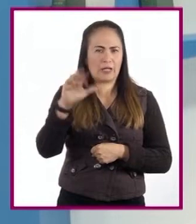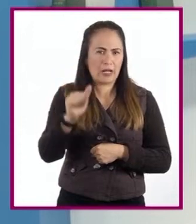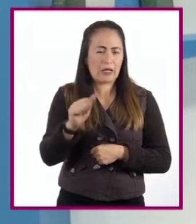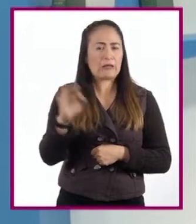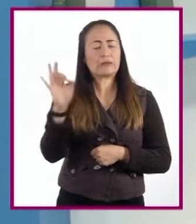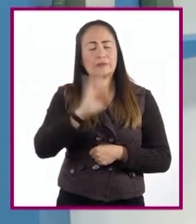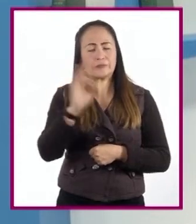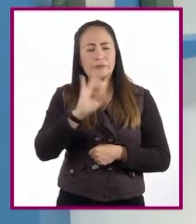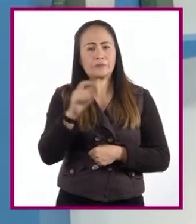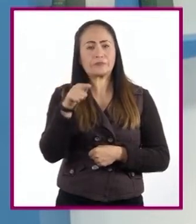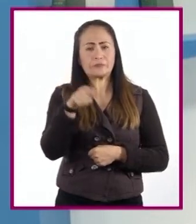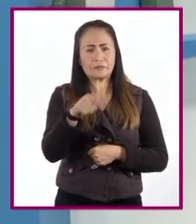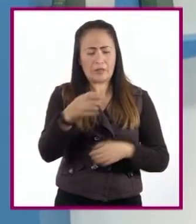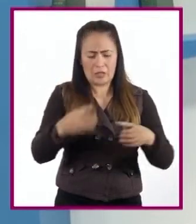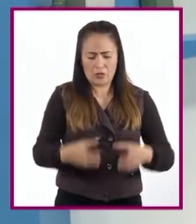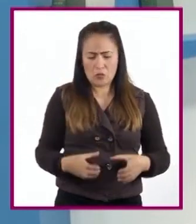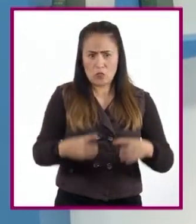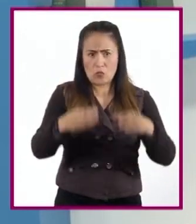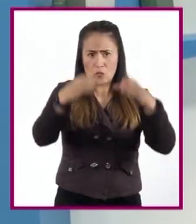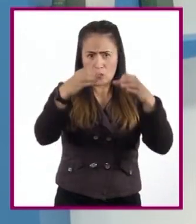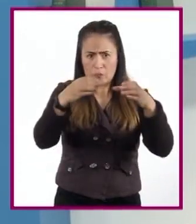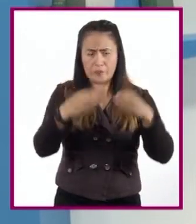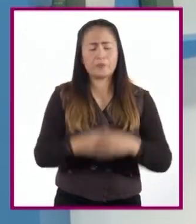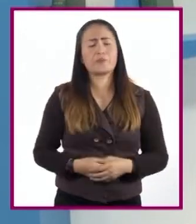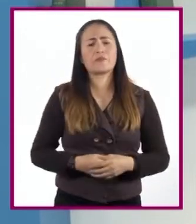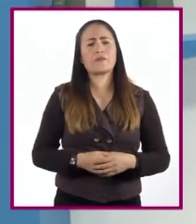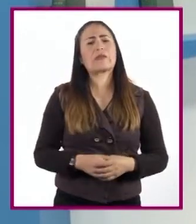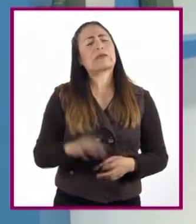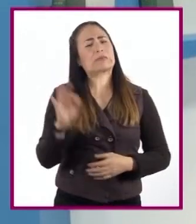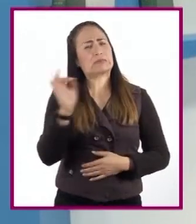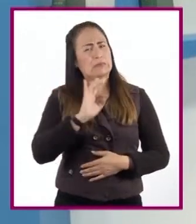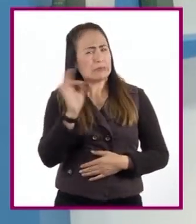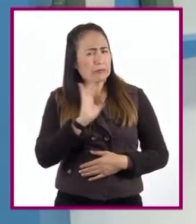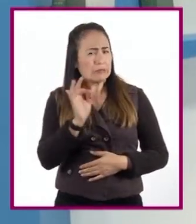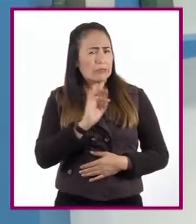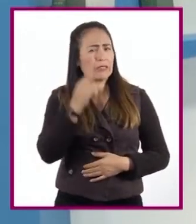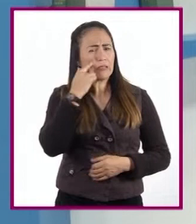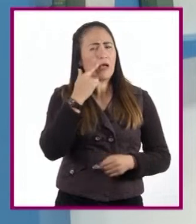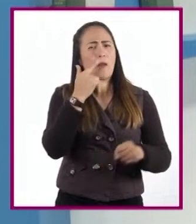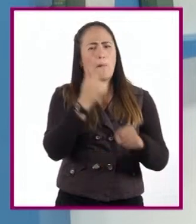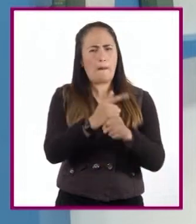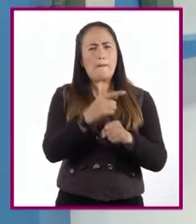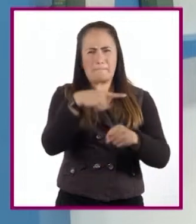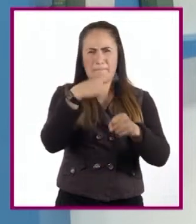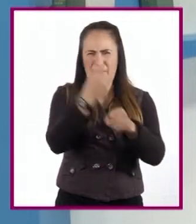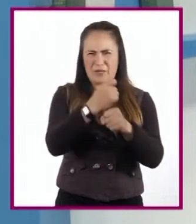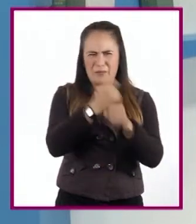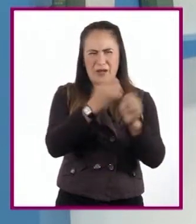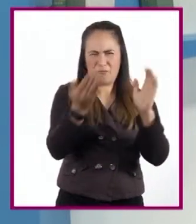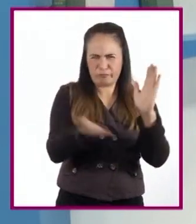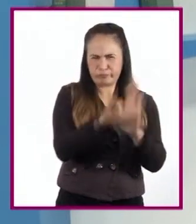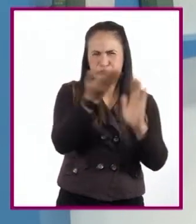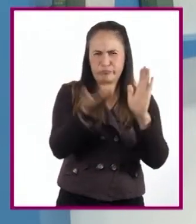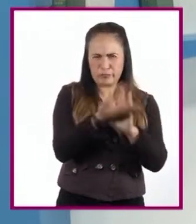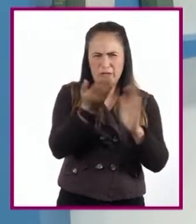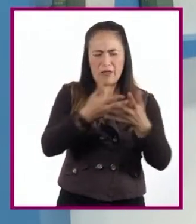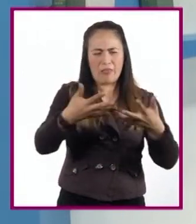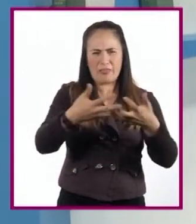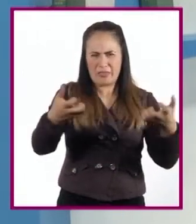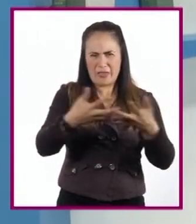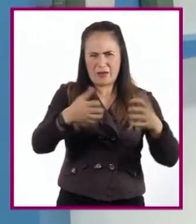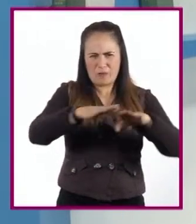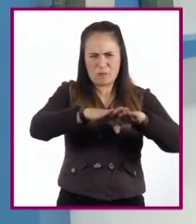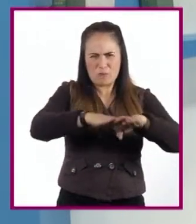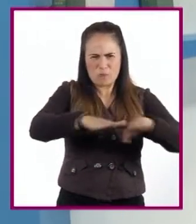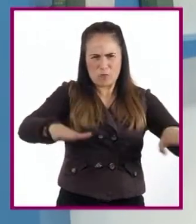gnomón. Este monolito, a nuestro parecer, estuvo frente a una primera construcción de tierra compactada previa a lo que hoy